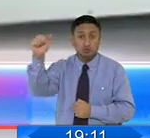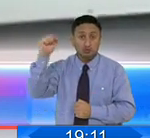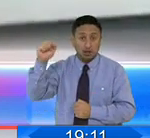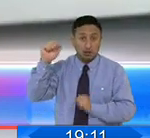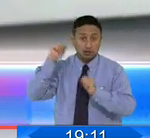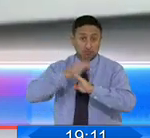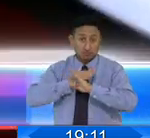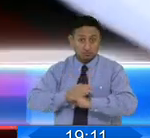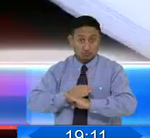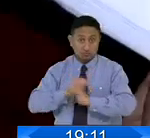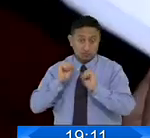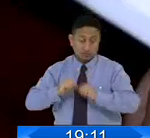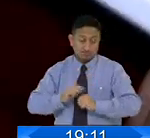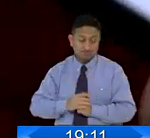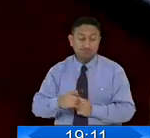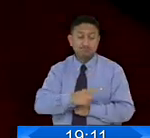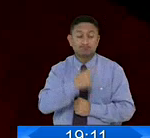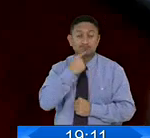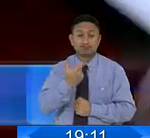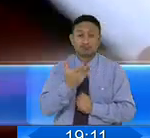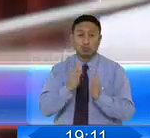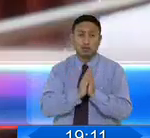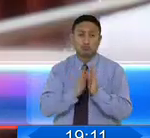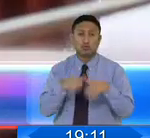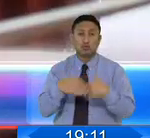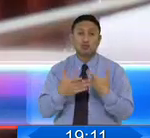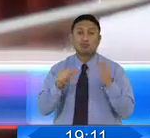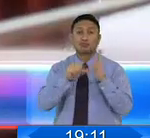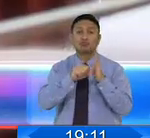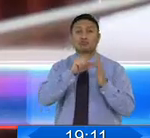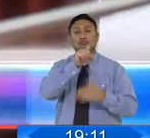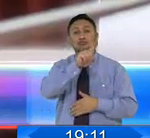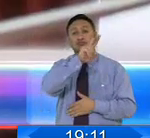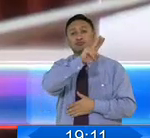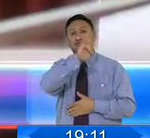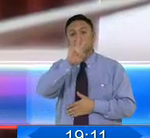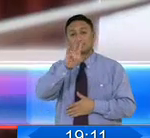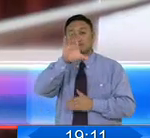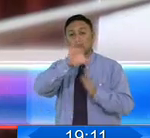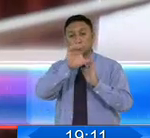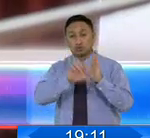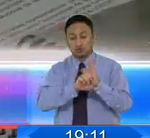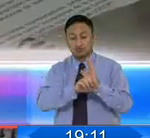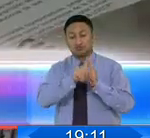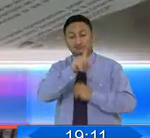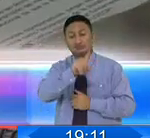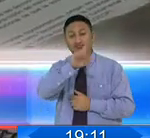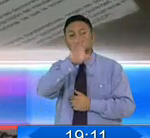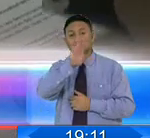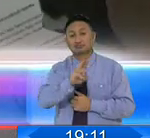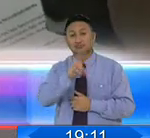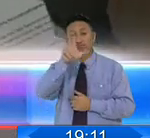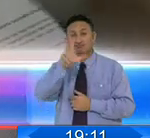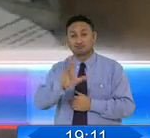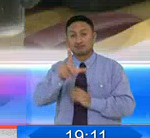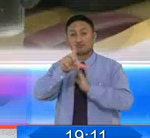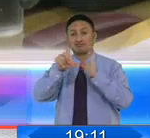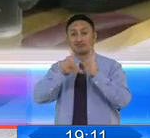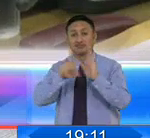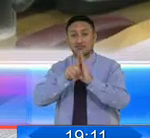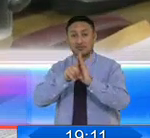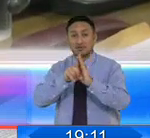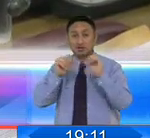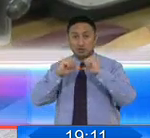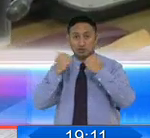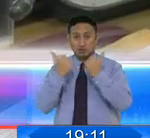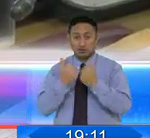debida defensa. Ellas sustentan su pedido basado en los artículos 127 de la Constitución y 163 de la Ley Orgánica del Legislativo, que